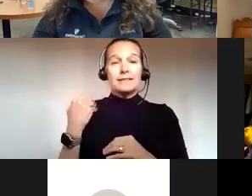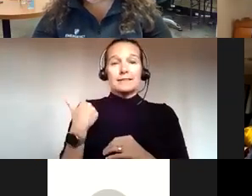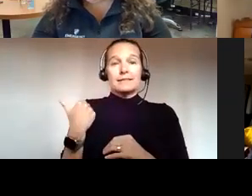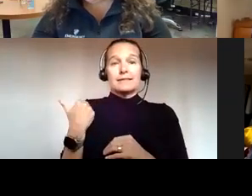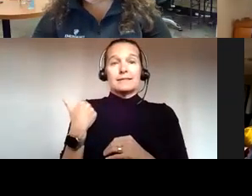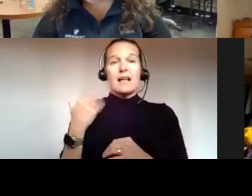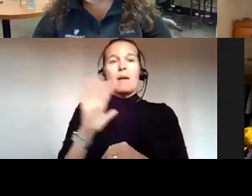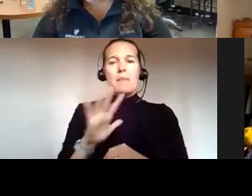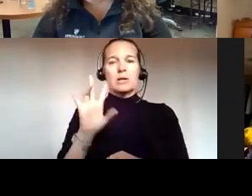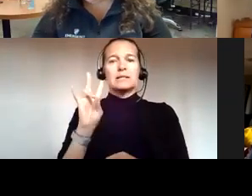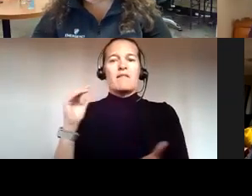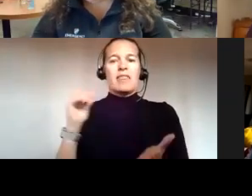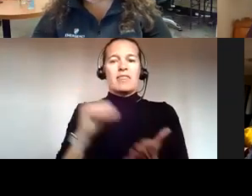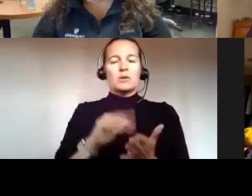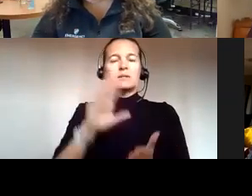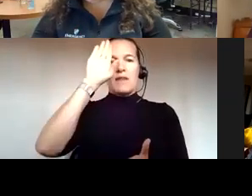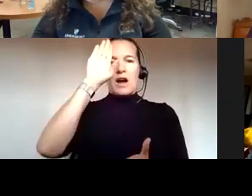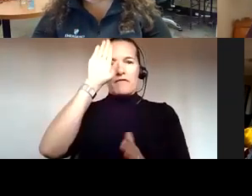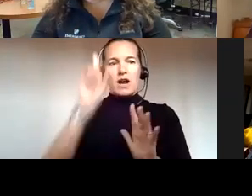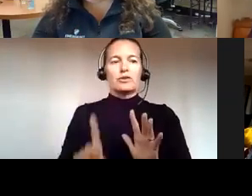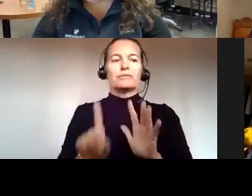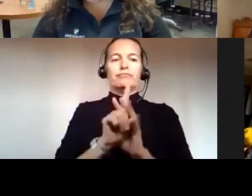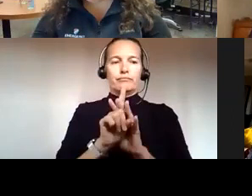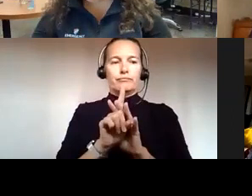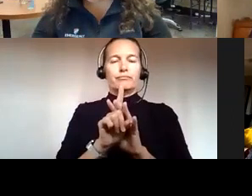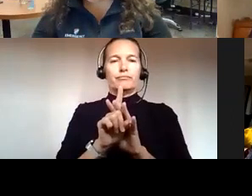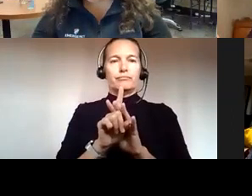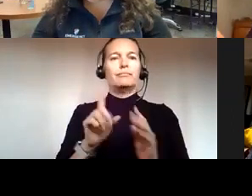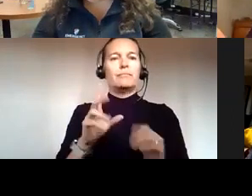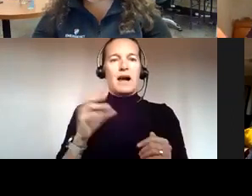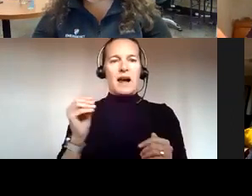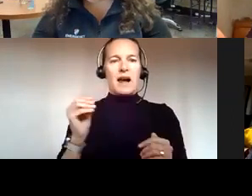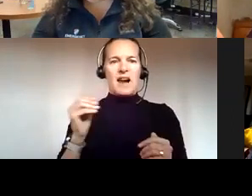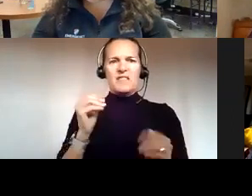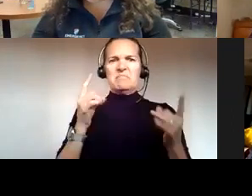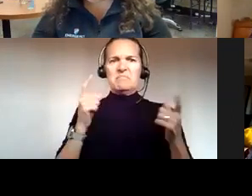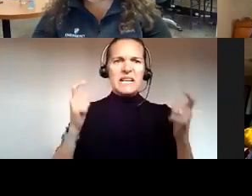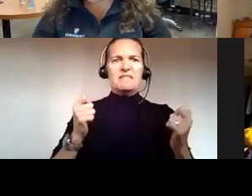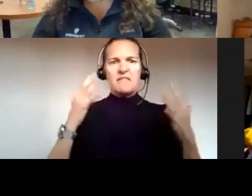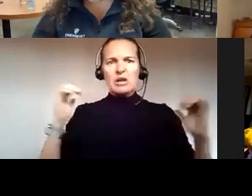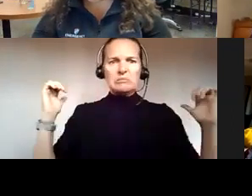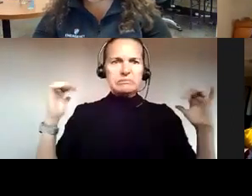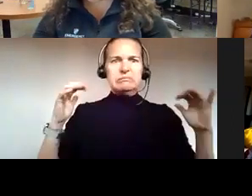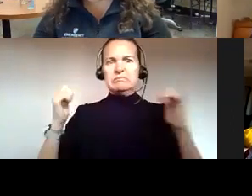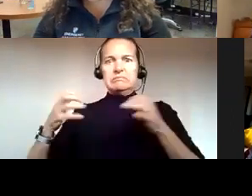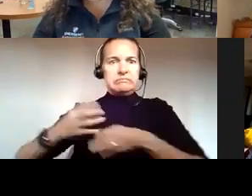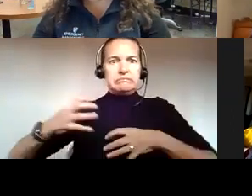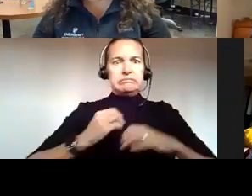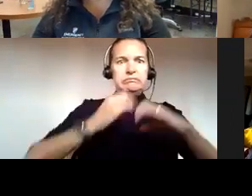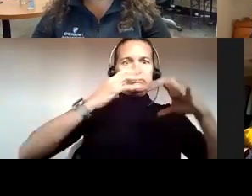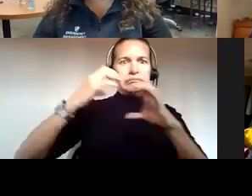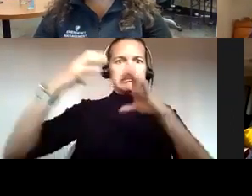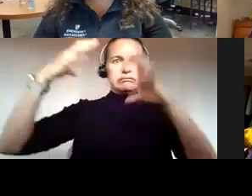Hace 4 días hubo aproximadamente 7,000 bomberos estaban trabajando para tratar de contrarrestar